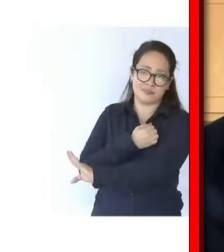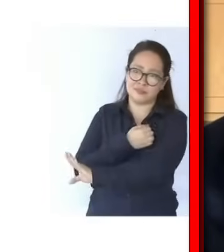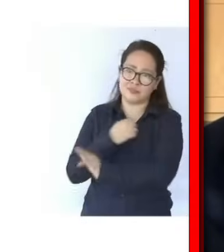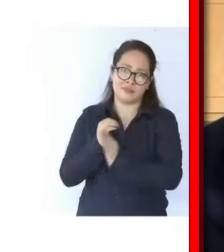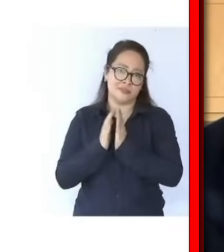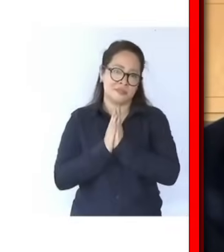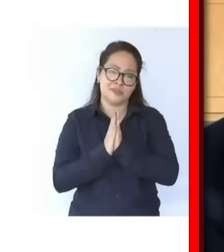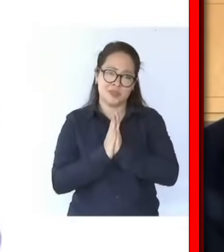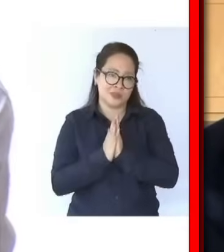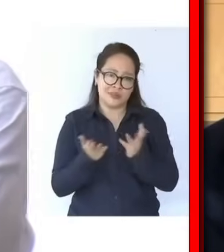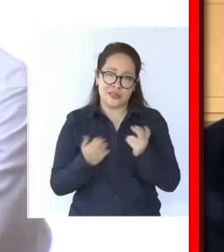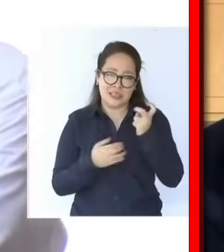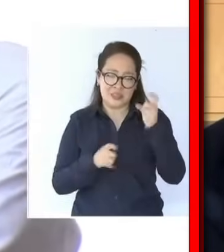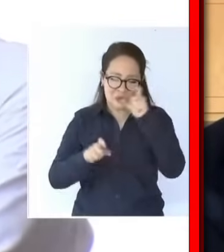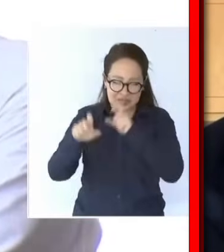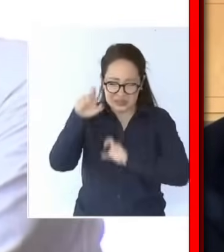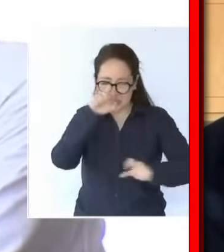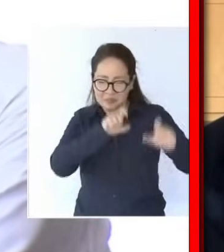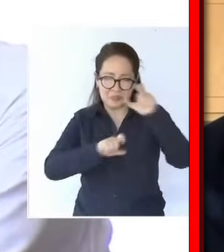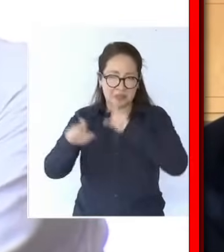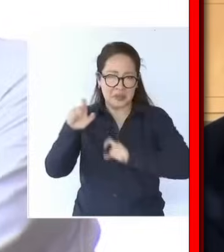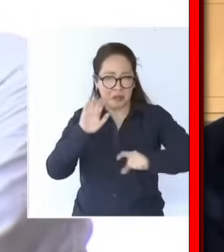lleguen esos químicos